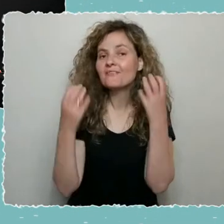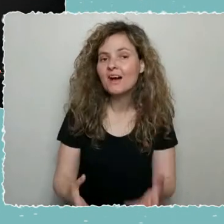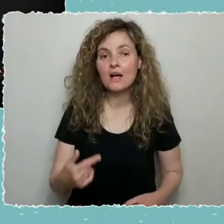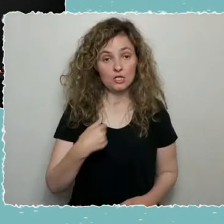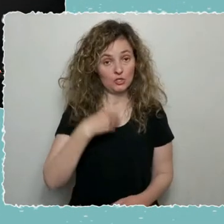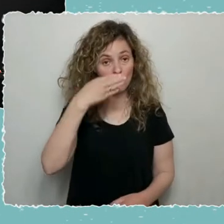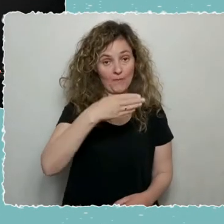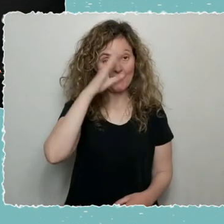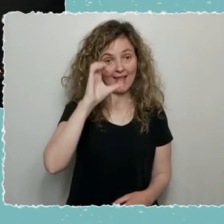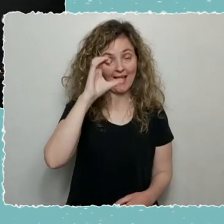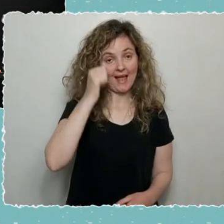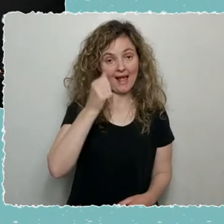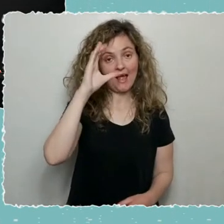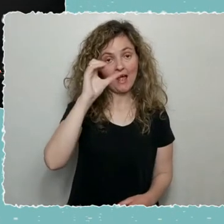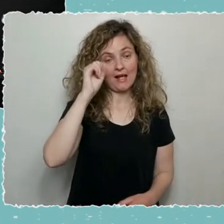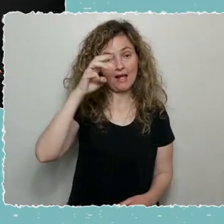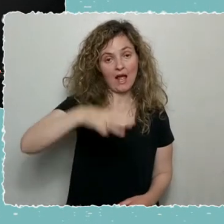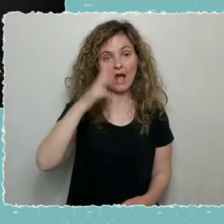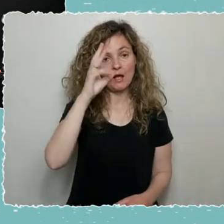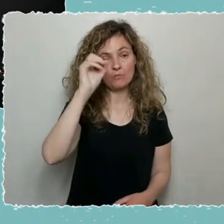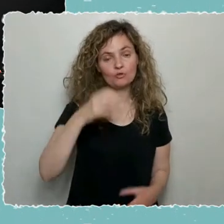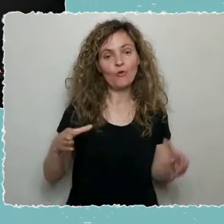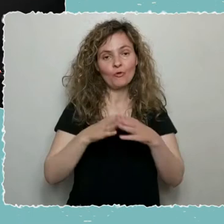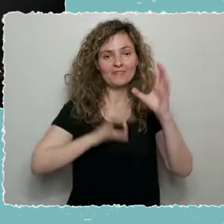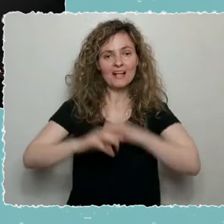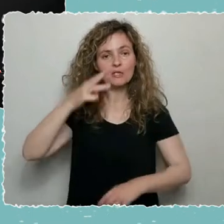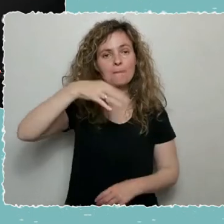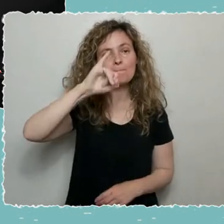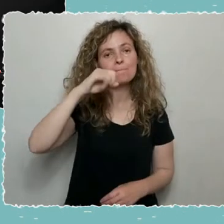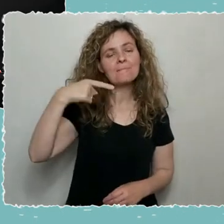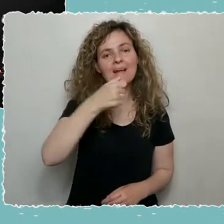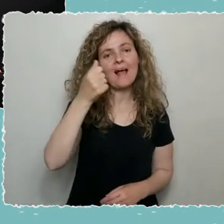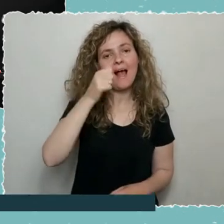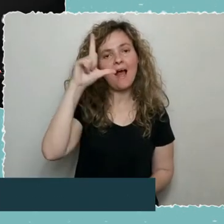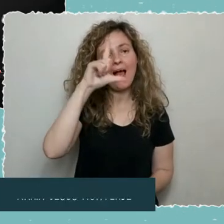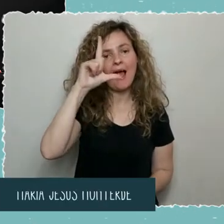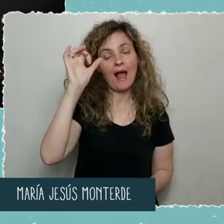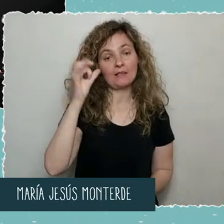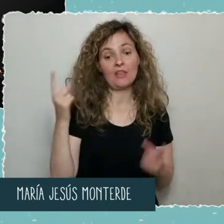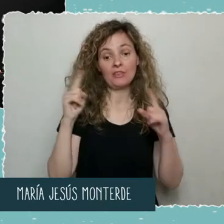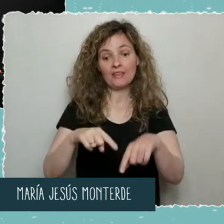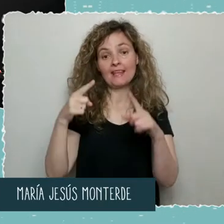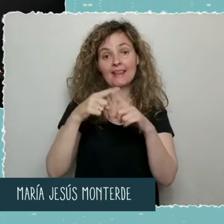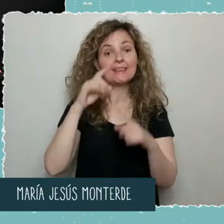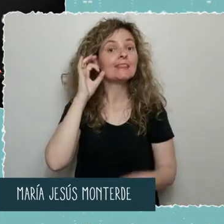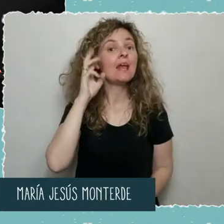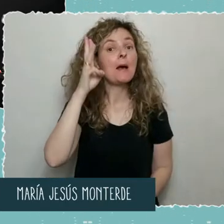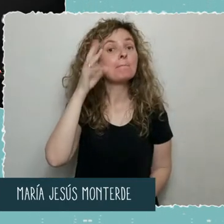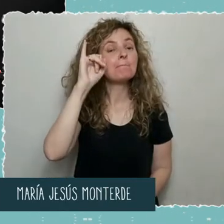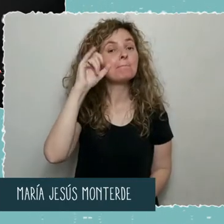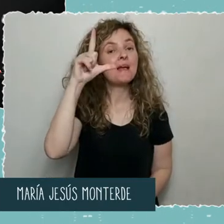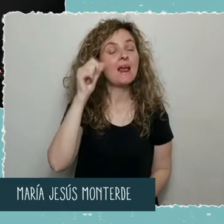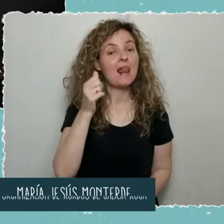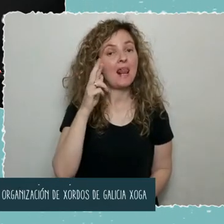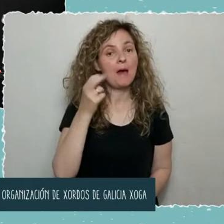Ola boas, eu son Vera Campos de Migallas Teatro e quedei aquí coa tía Pilar para contarvos uns contos. Eu xa o